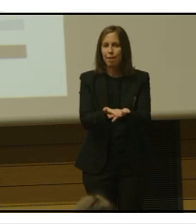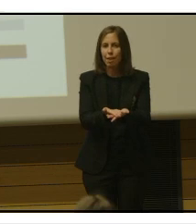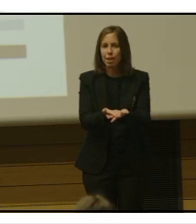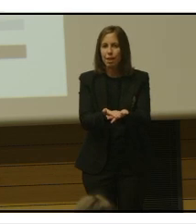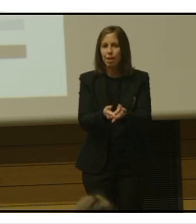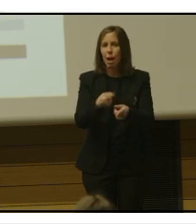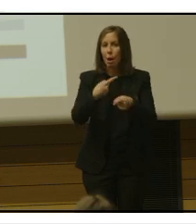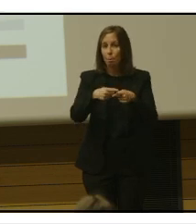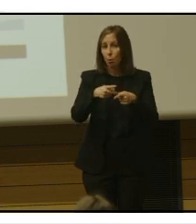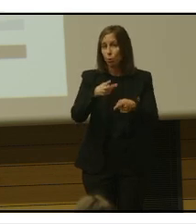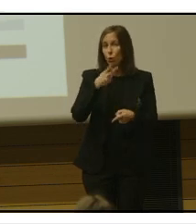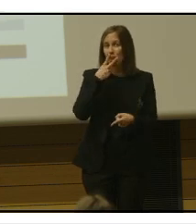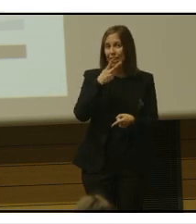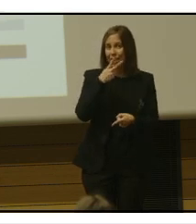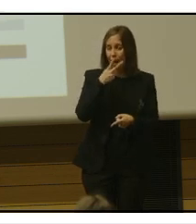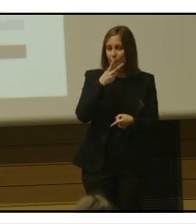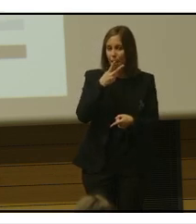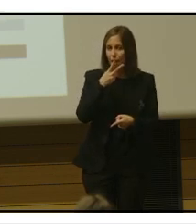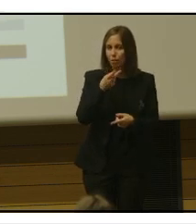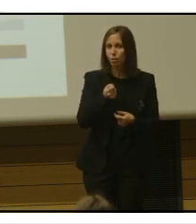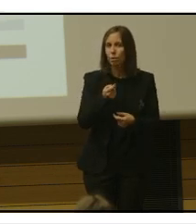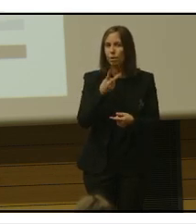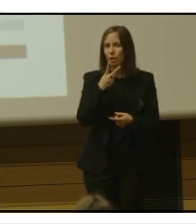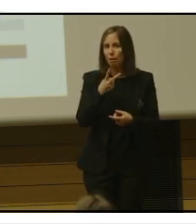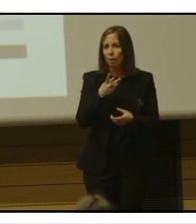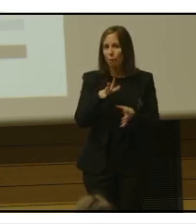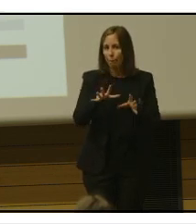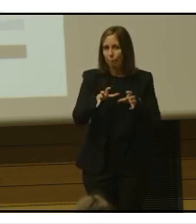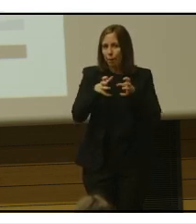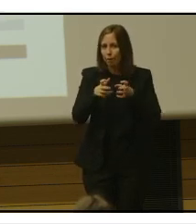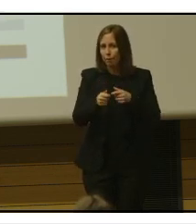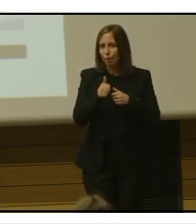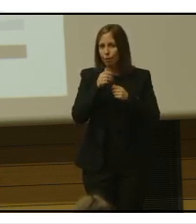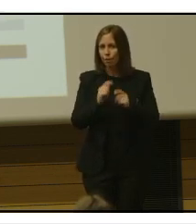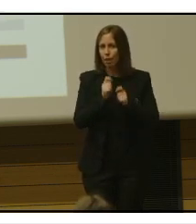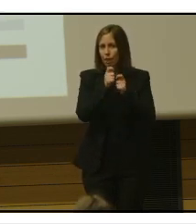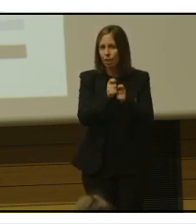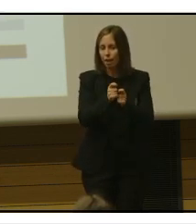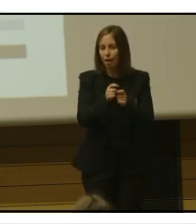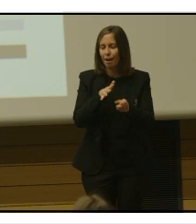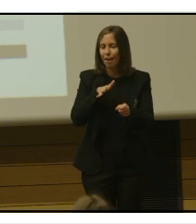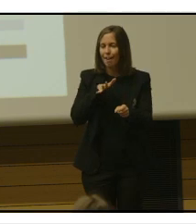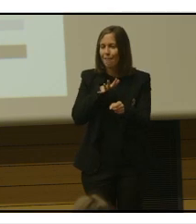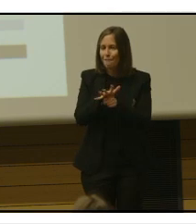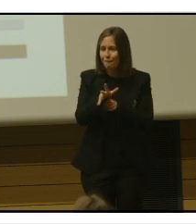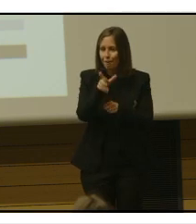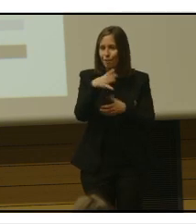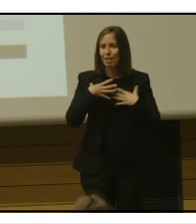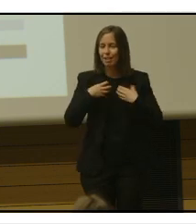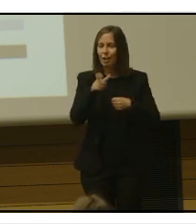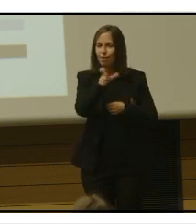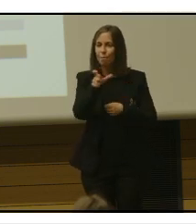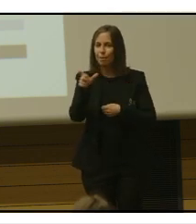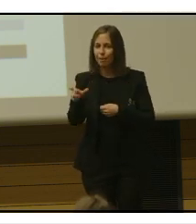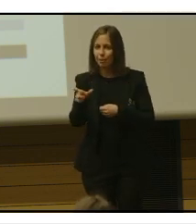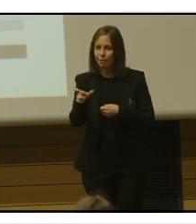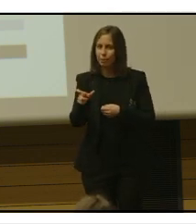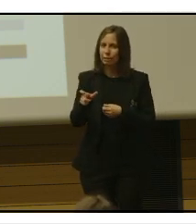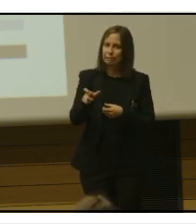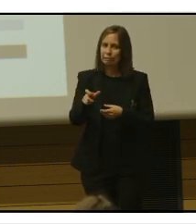que ellos están produciendo y que les deja pingües beneficios influye en la salud de las poblaciones, entonces aquí se empiezan a poner